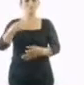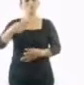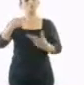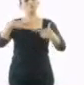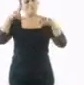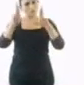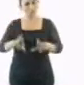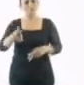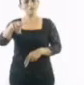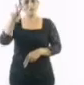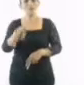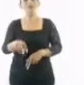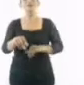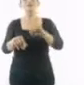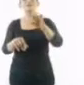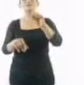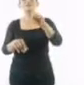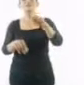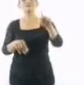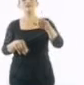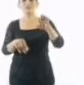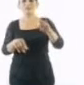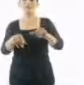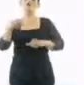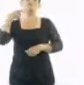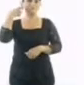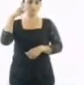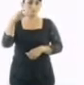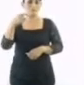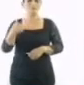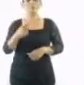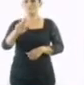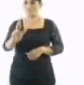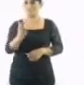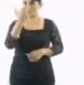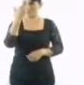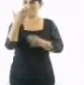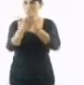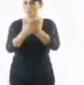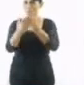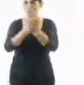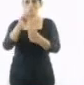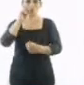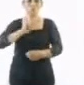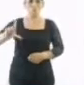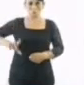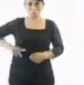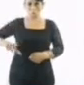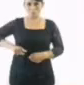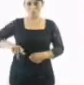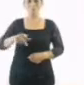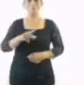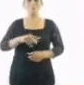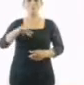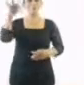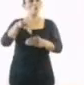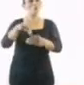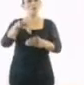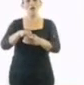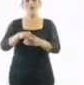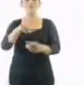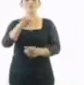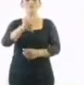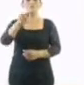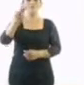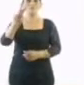verdadera izquierda en Querétaro. Recuerda, soy Penélope Ramírez, tu próxima gobernadora. ¡Vota